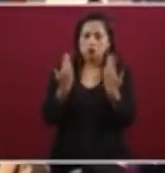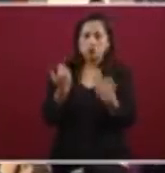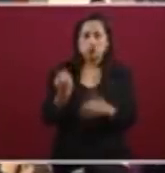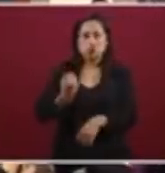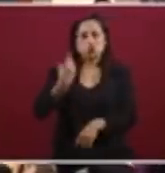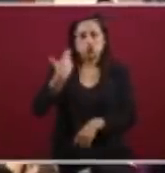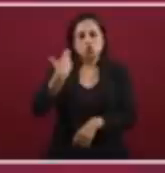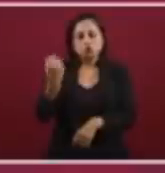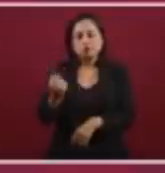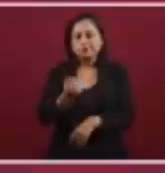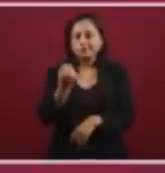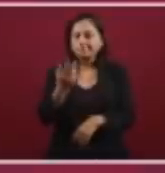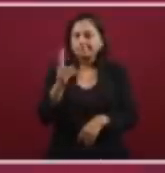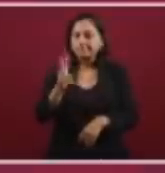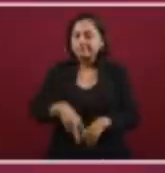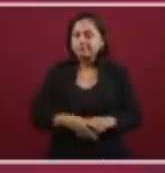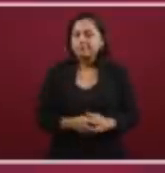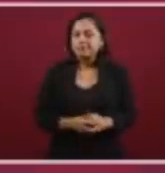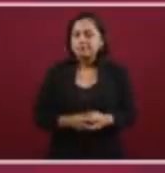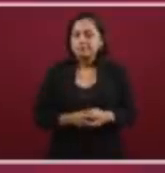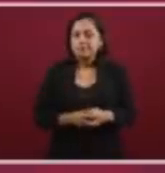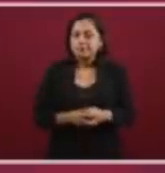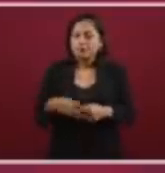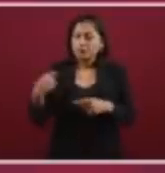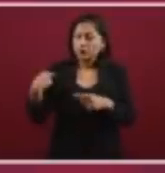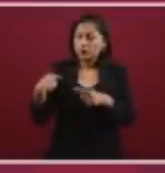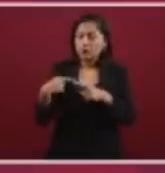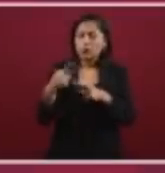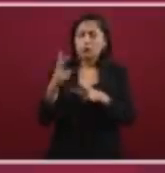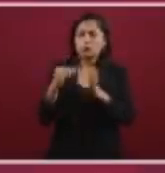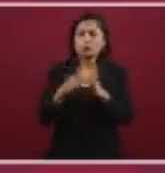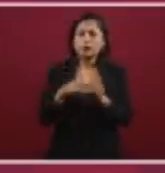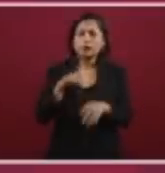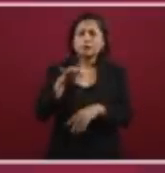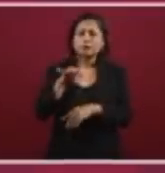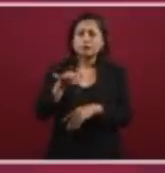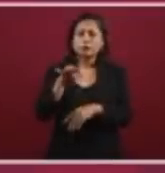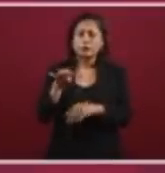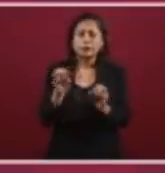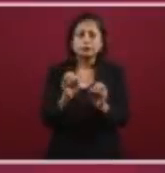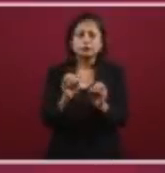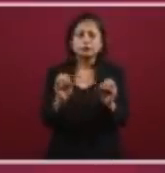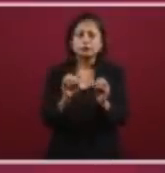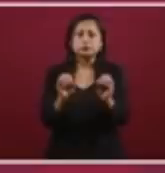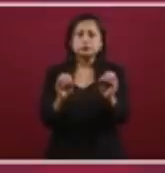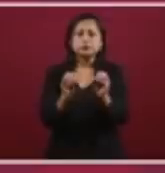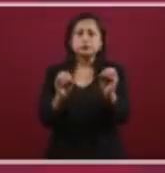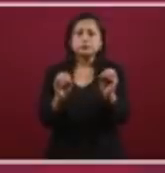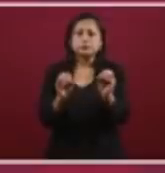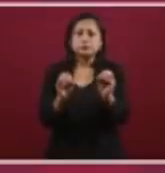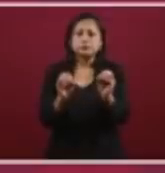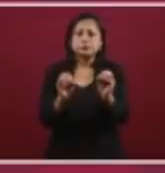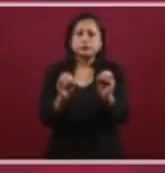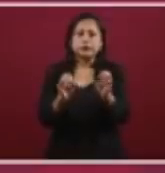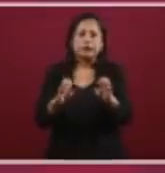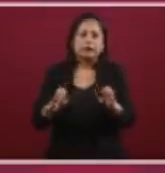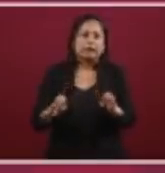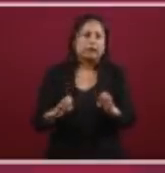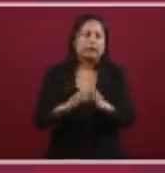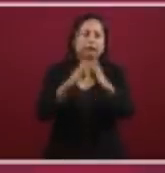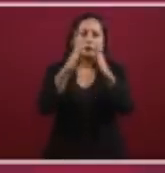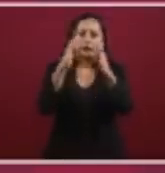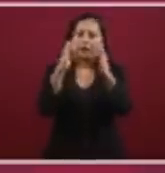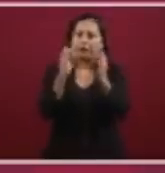ha sido un año vamos así con pocas desgracias por fenómenos